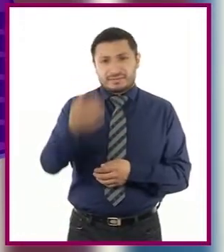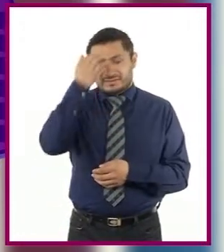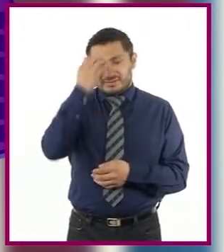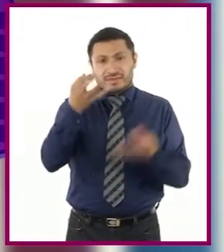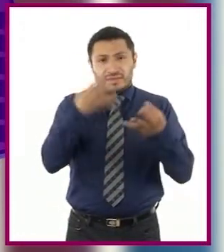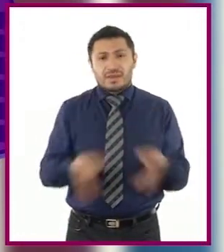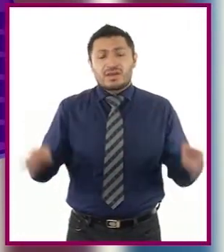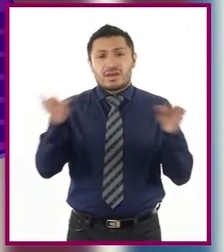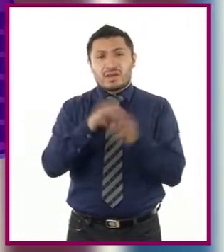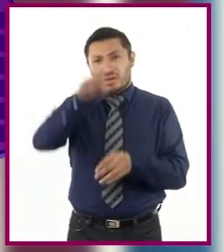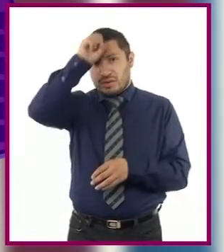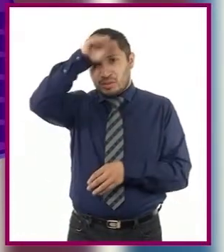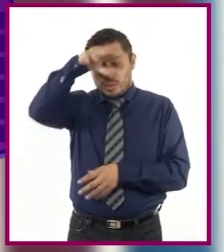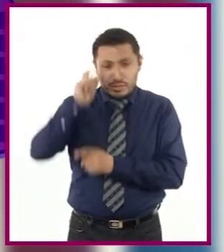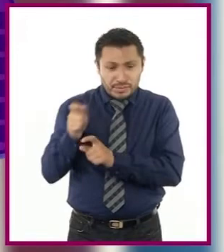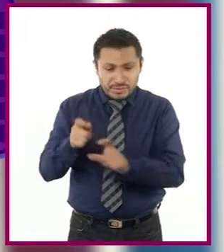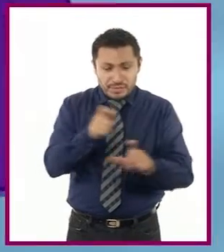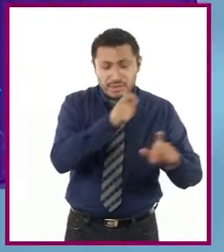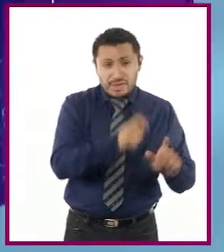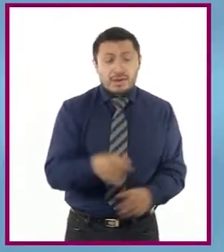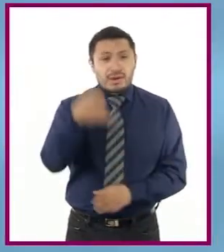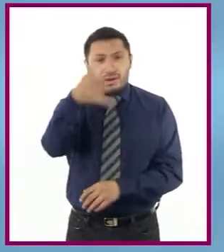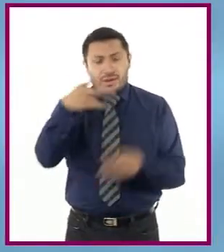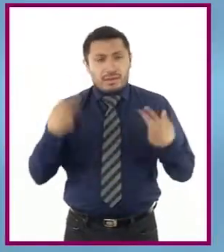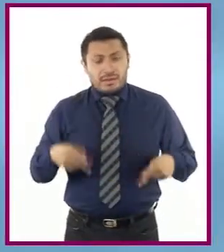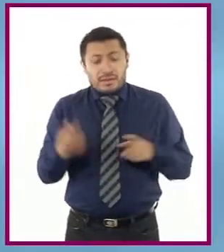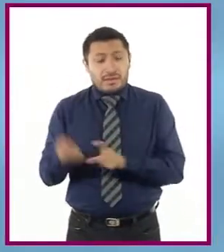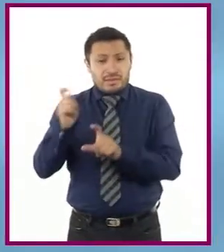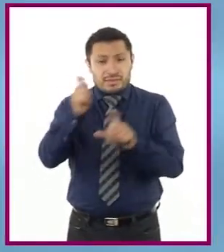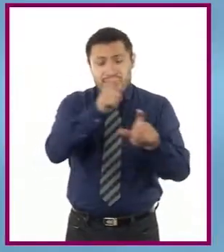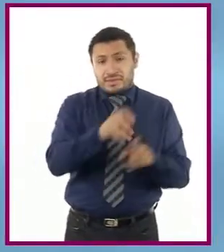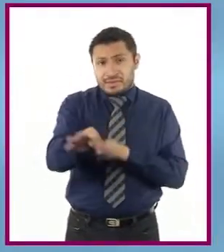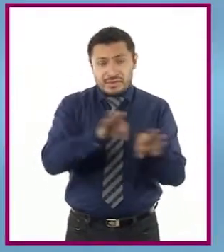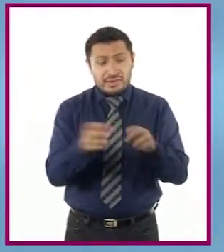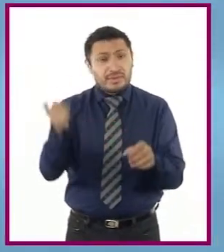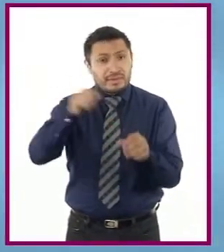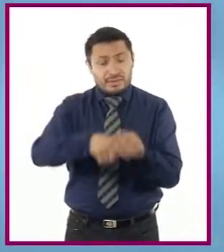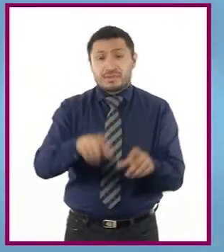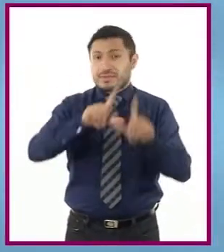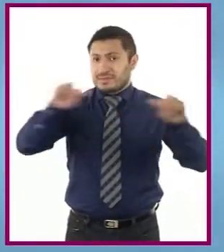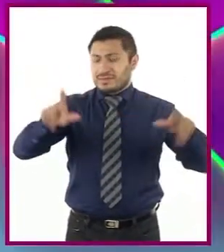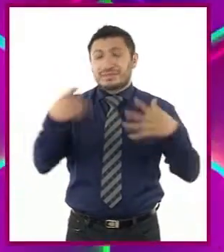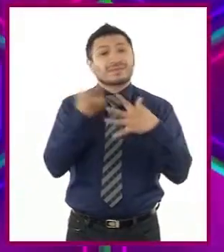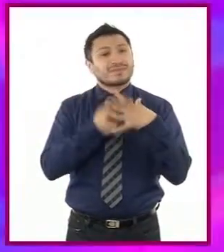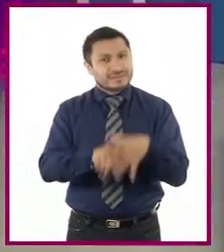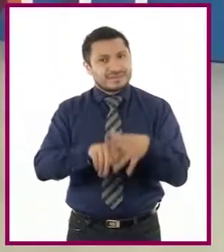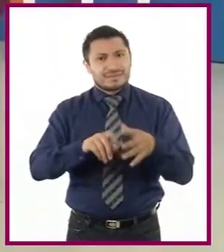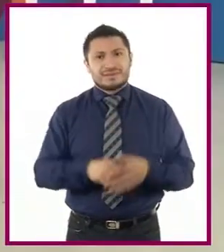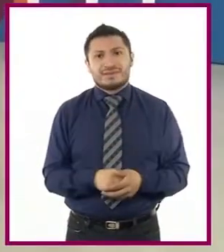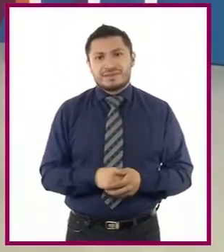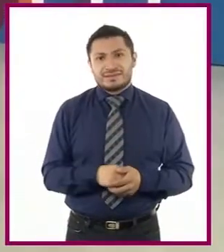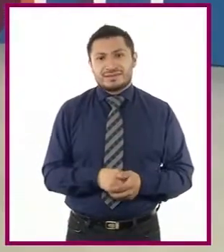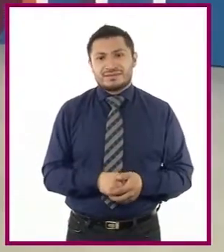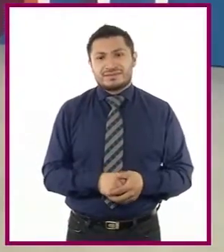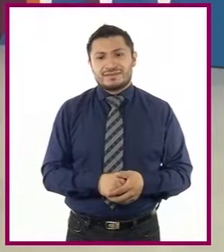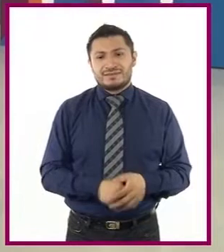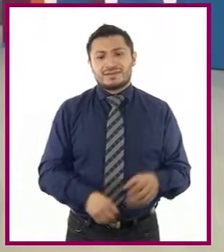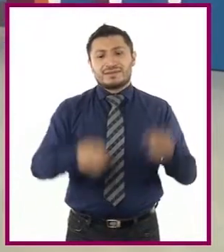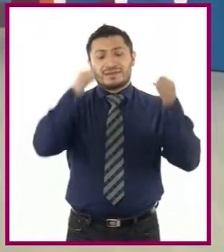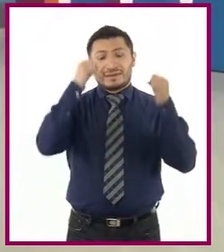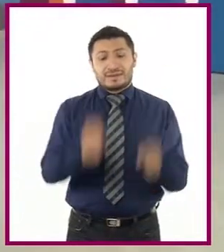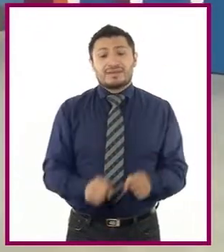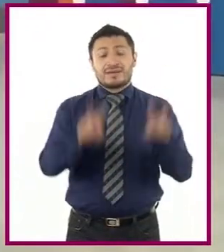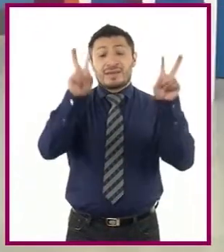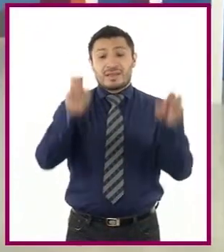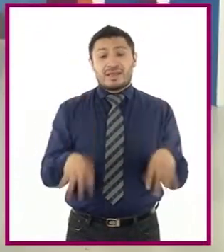minería y los involucrados en su producción. ¿Listas y listos? ¡Comenzamos! Sin duda, es un tema